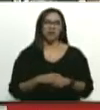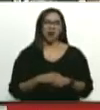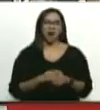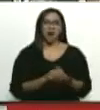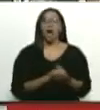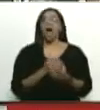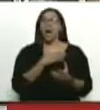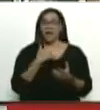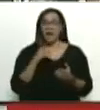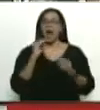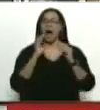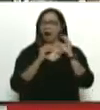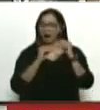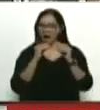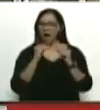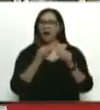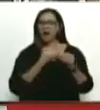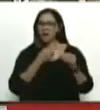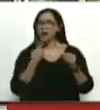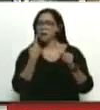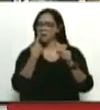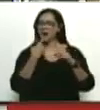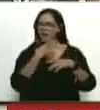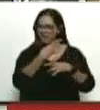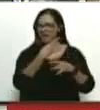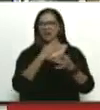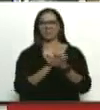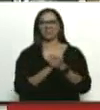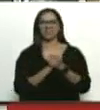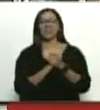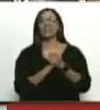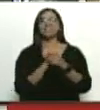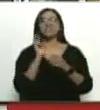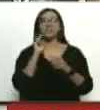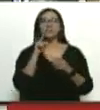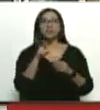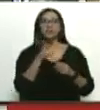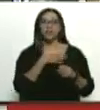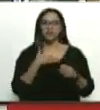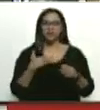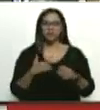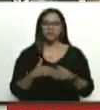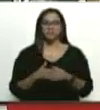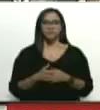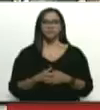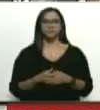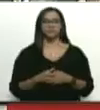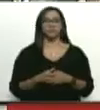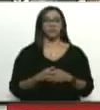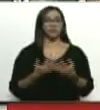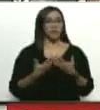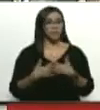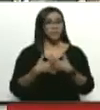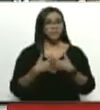Quiero hablar con el cargo por algún interés. Y si usted quiere ser empresario,